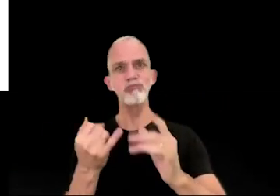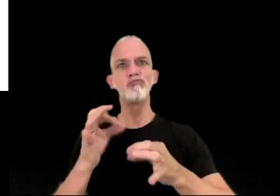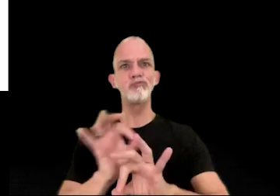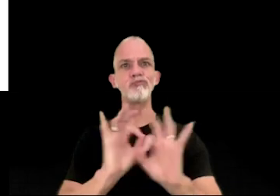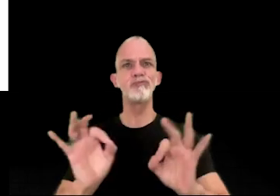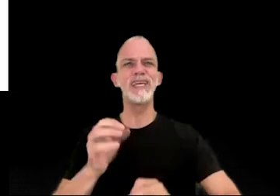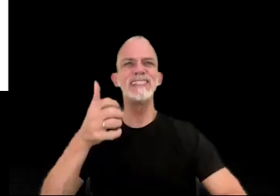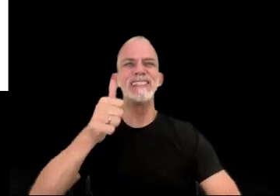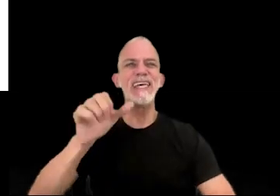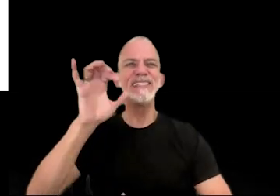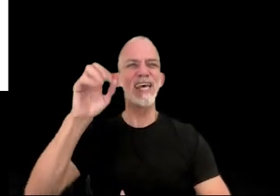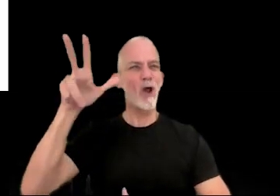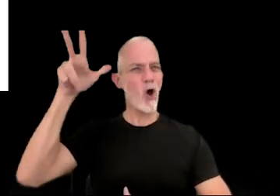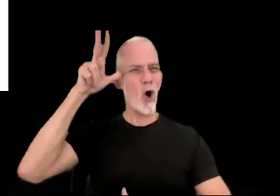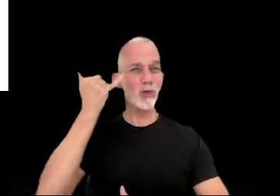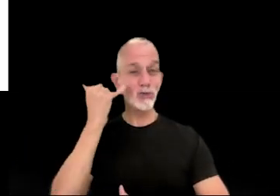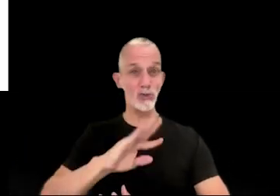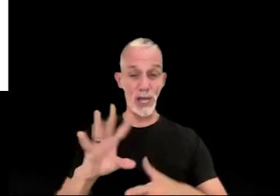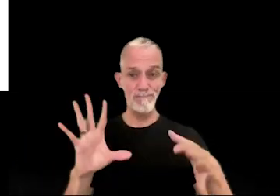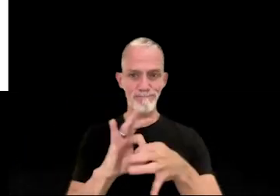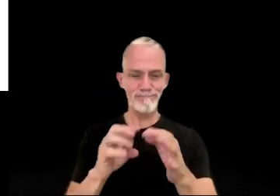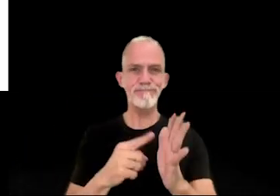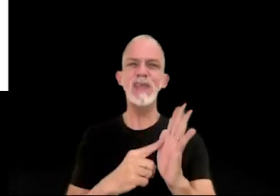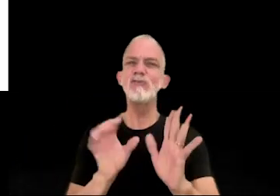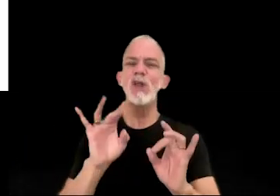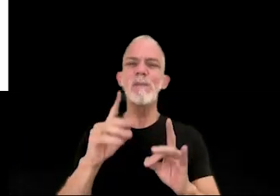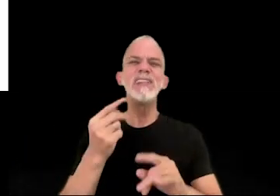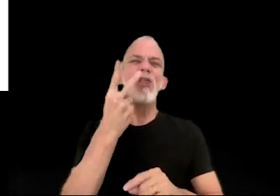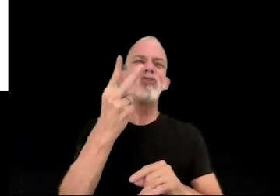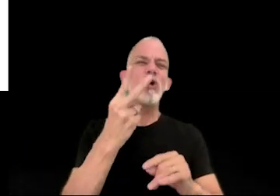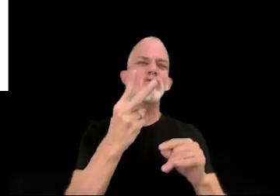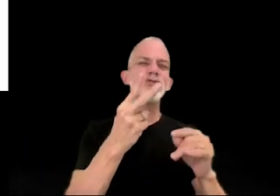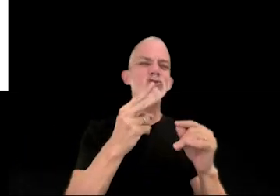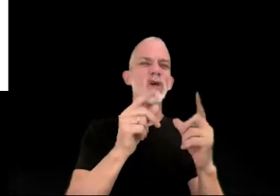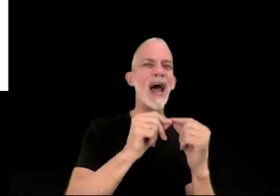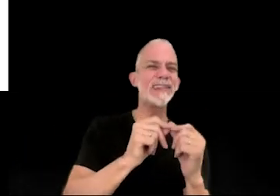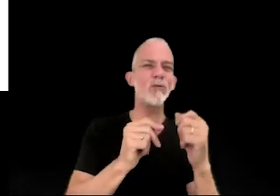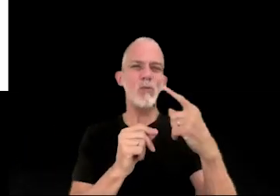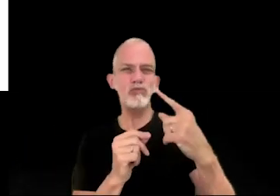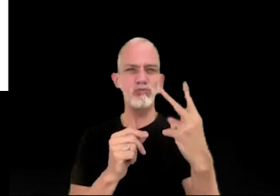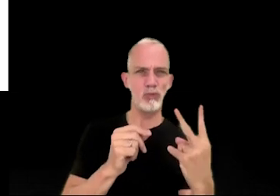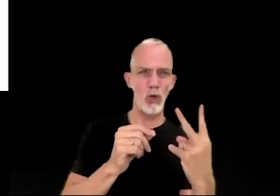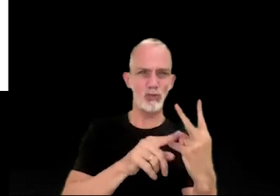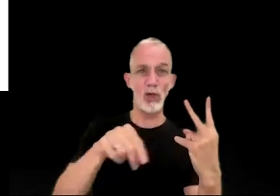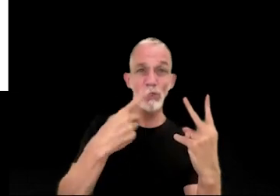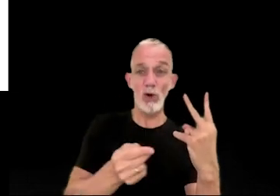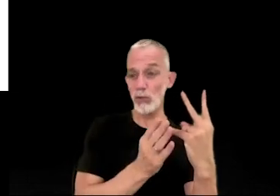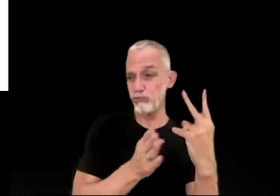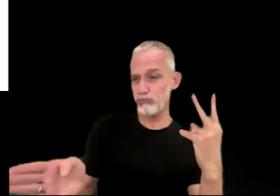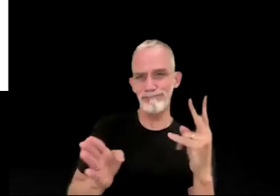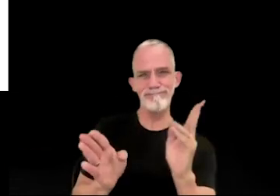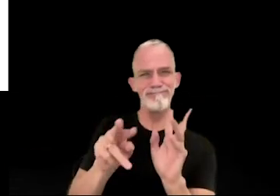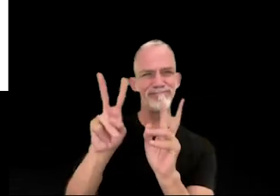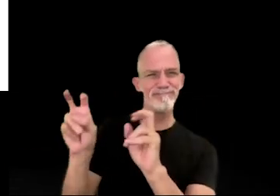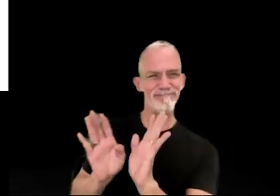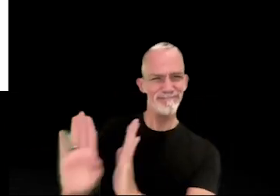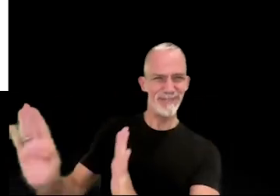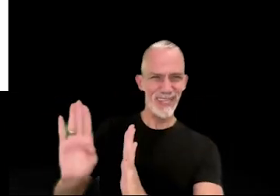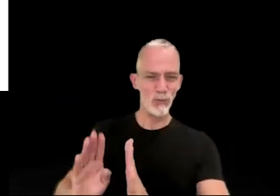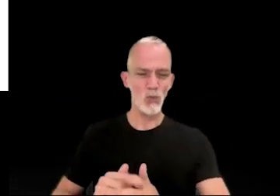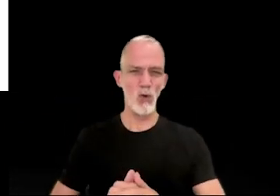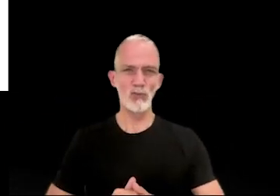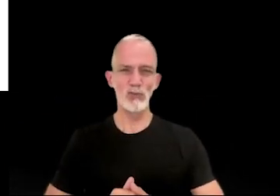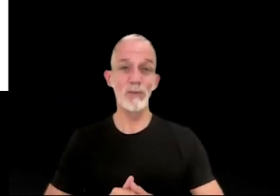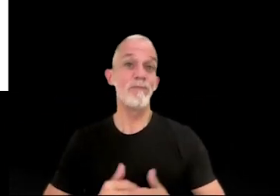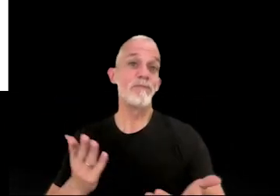que vincula solo sus primeros 2 artículos a lo que es el título primero. El resto se dedica a otros títulos de esta norma. Y como